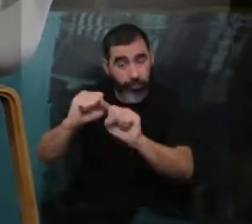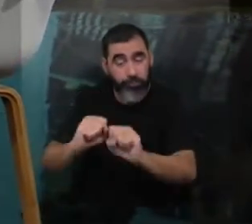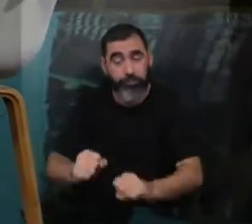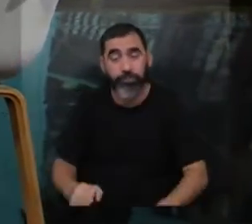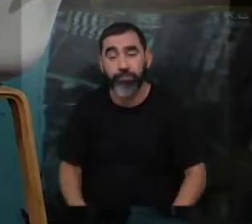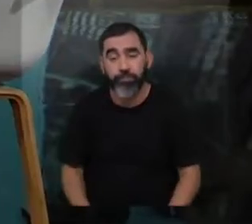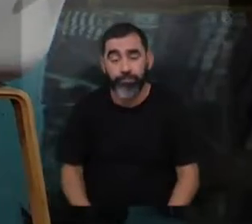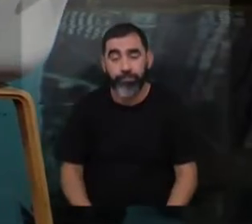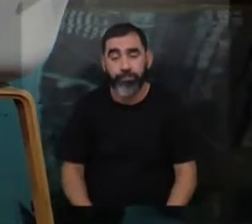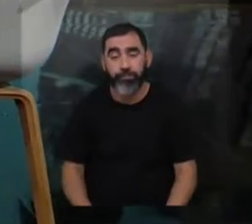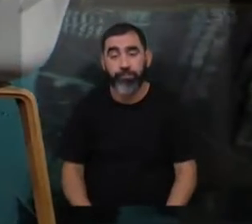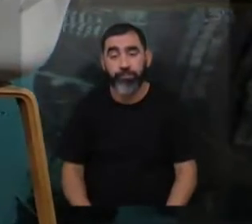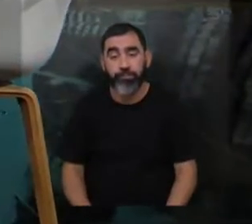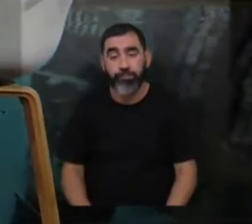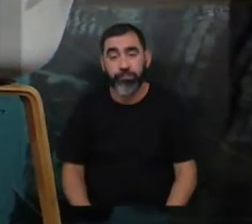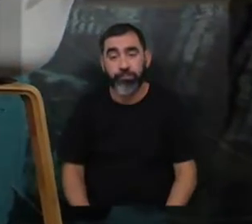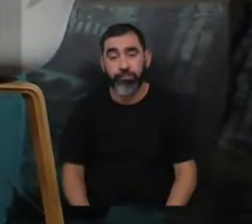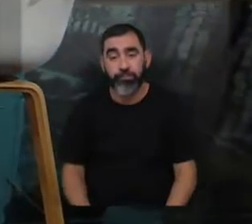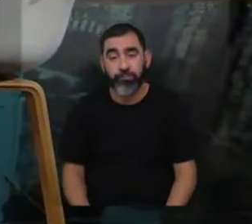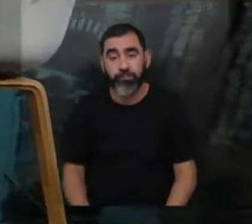restos.